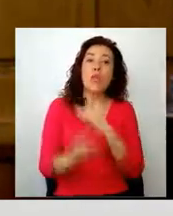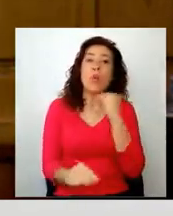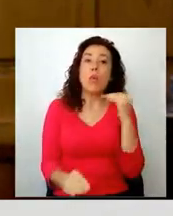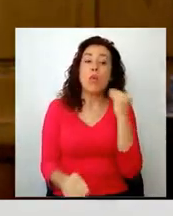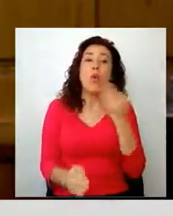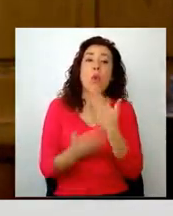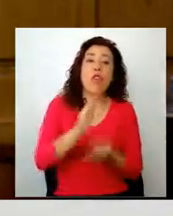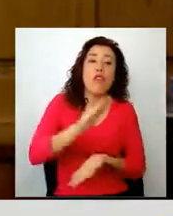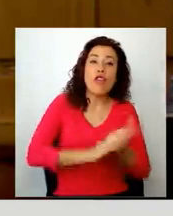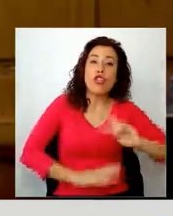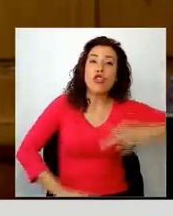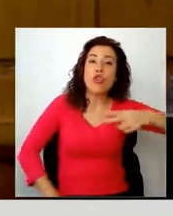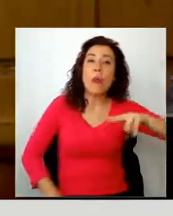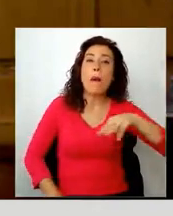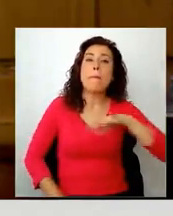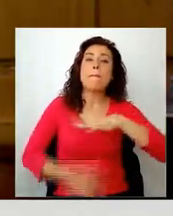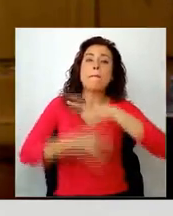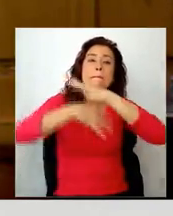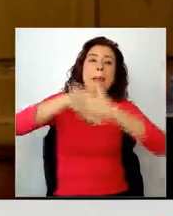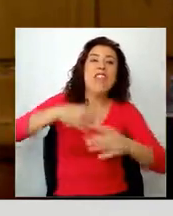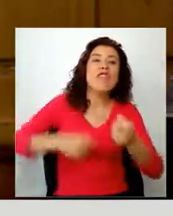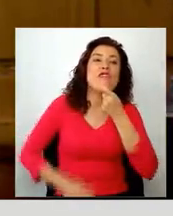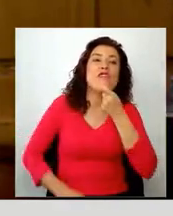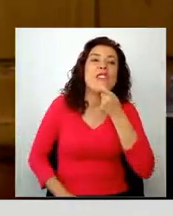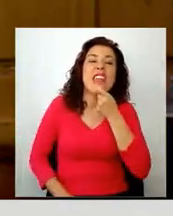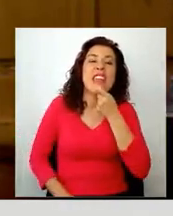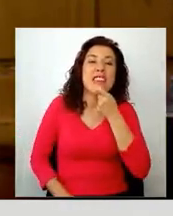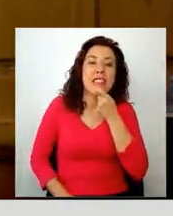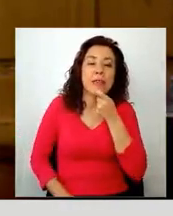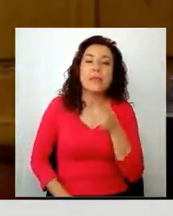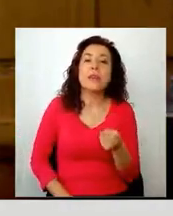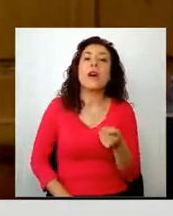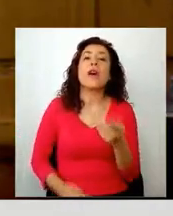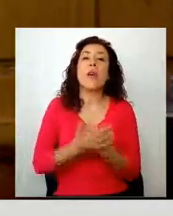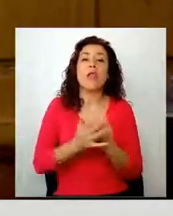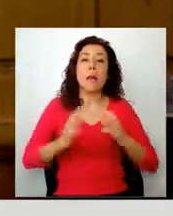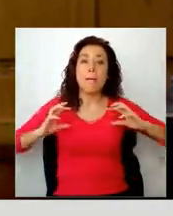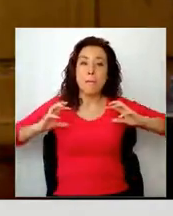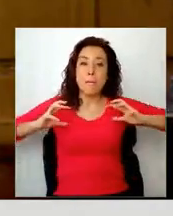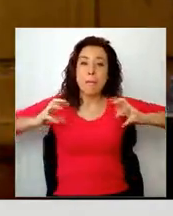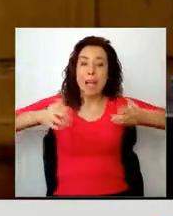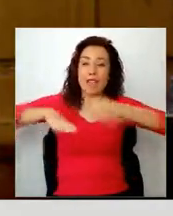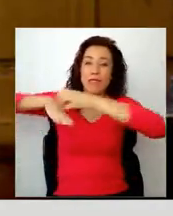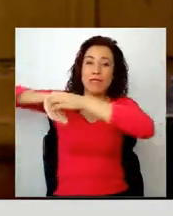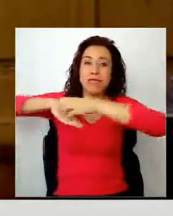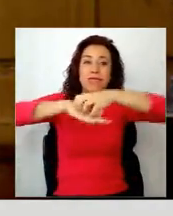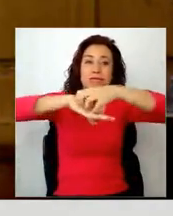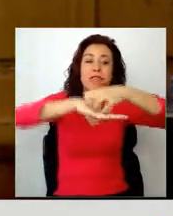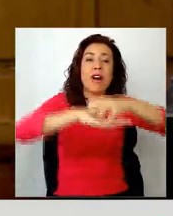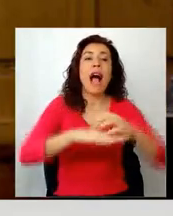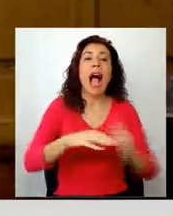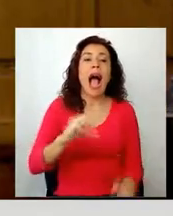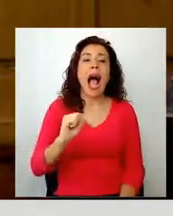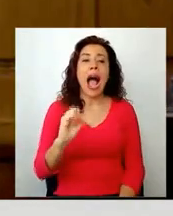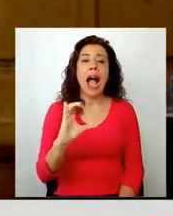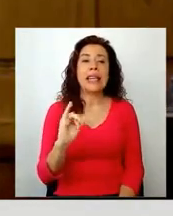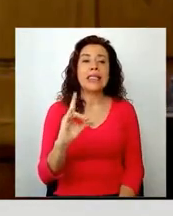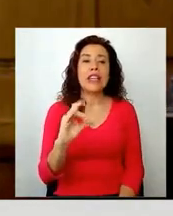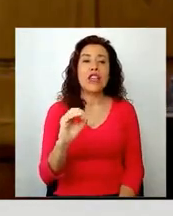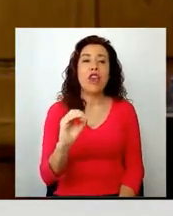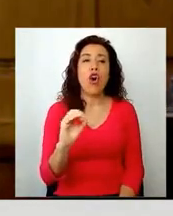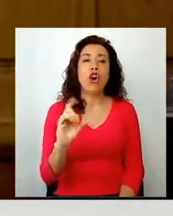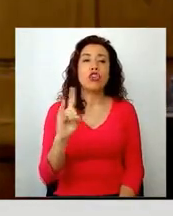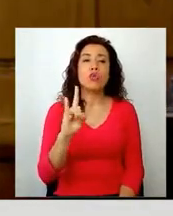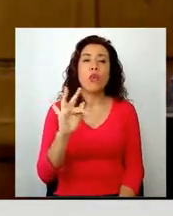en manto verde en chañaral al ser impactados por una máquina de transporte de ácido sulfúrico en la carretera un padre de 79 años